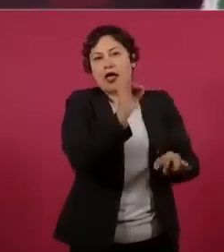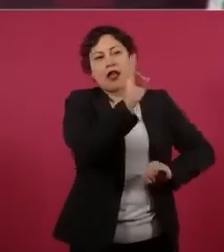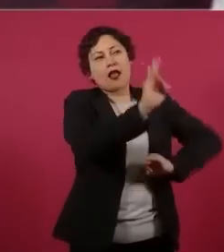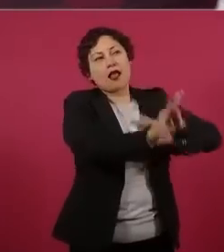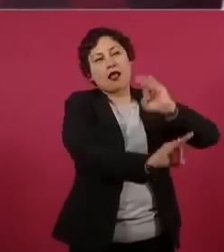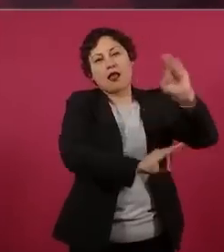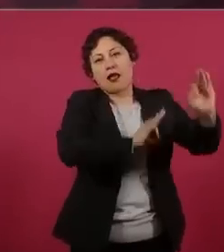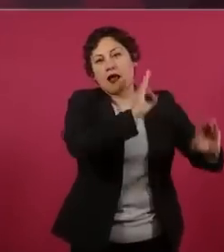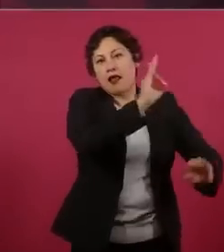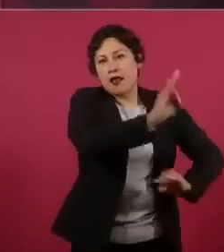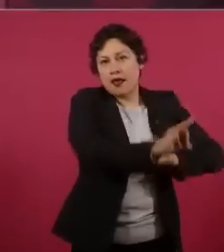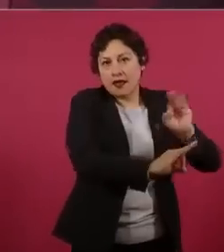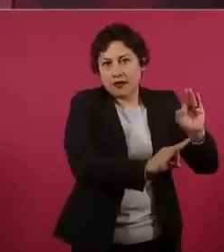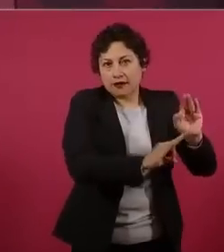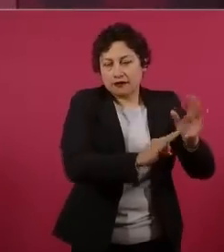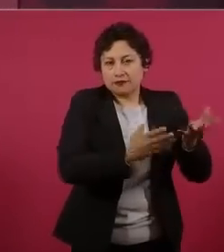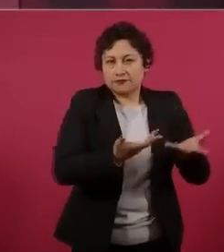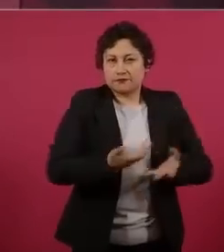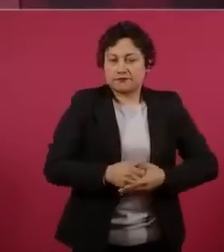Y